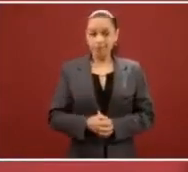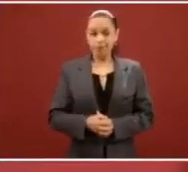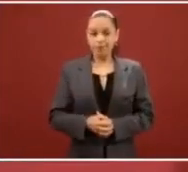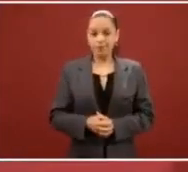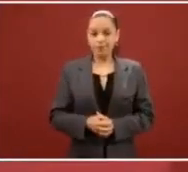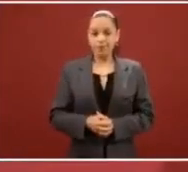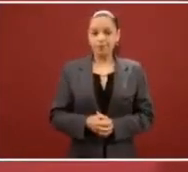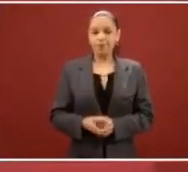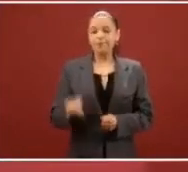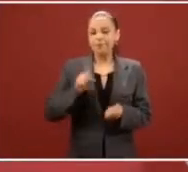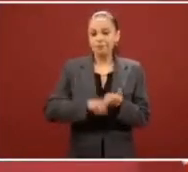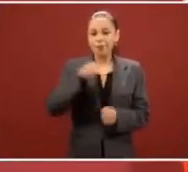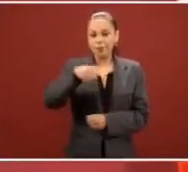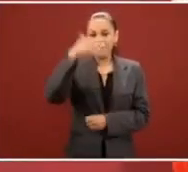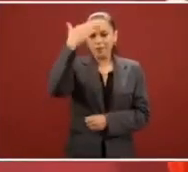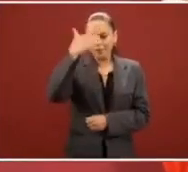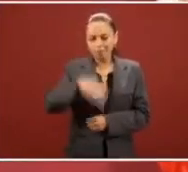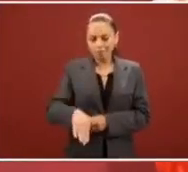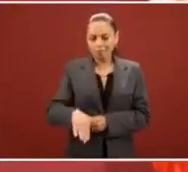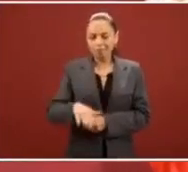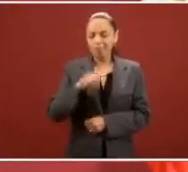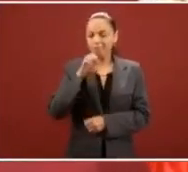pero sabes que es un fraude.